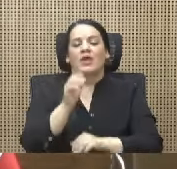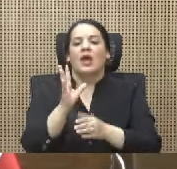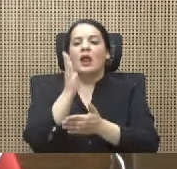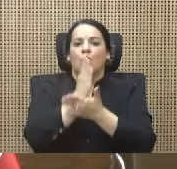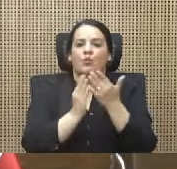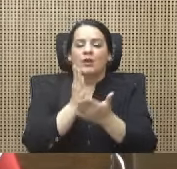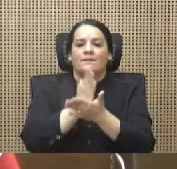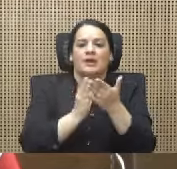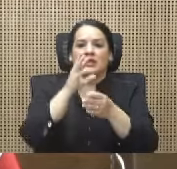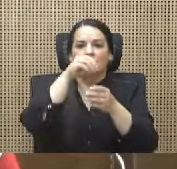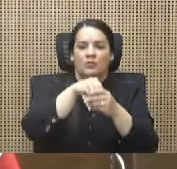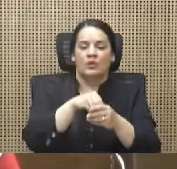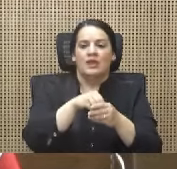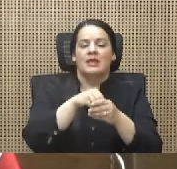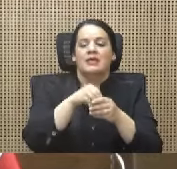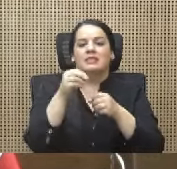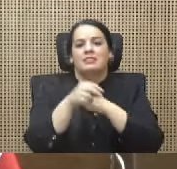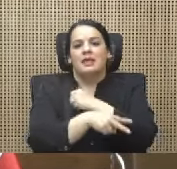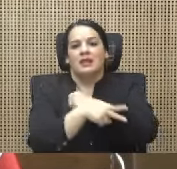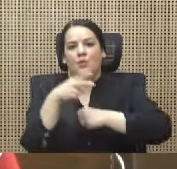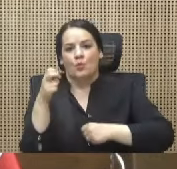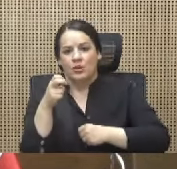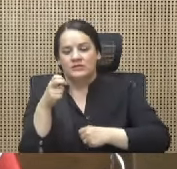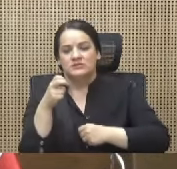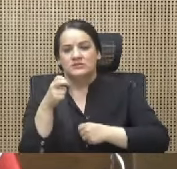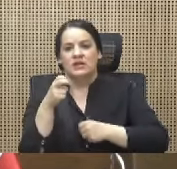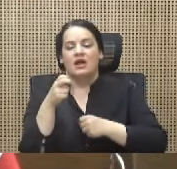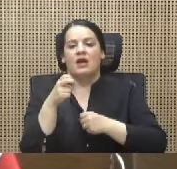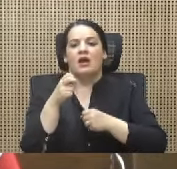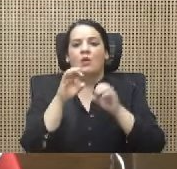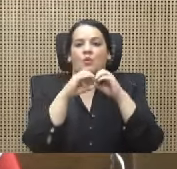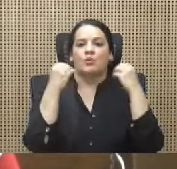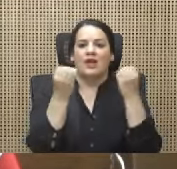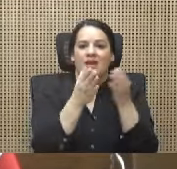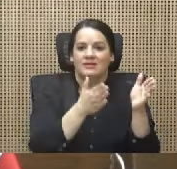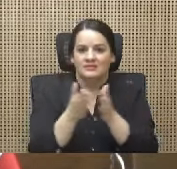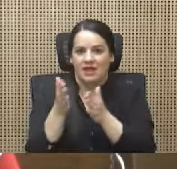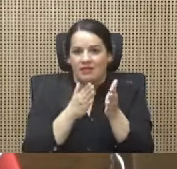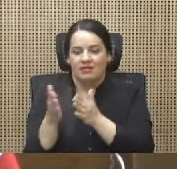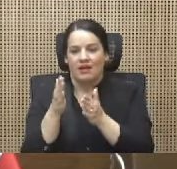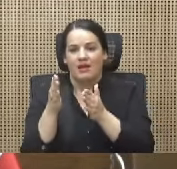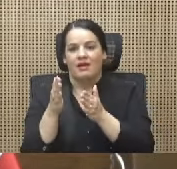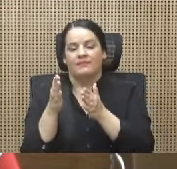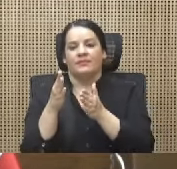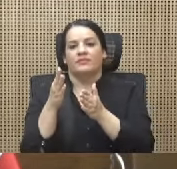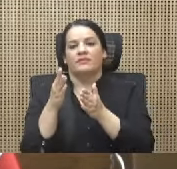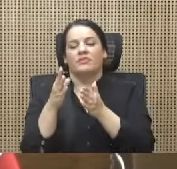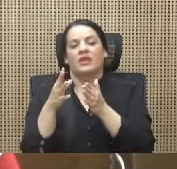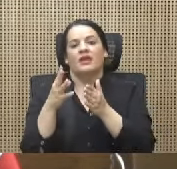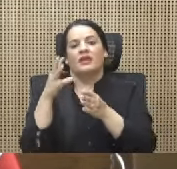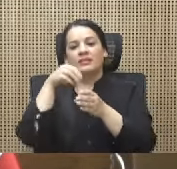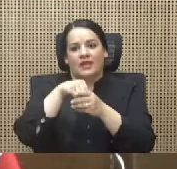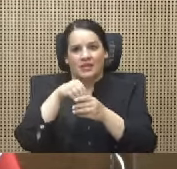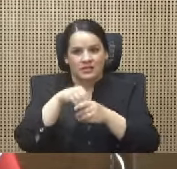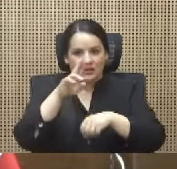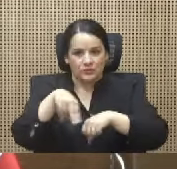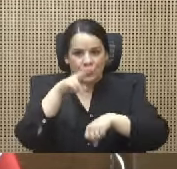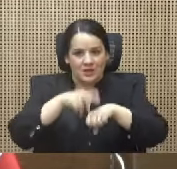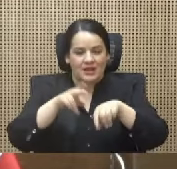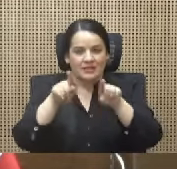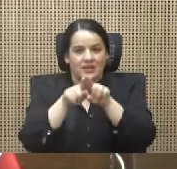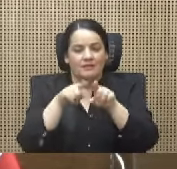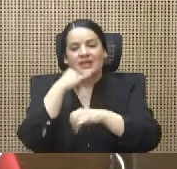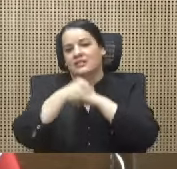de delincuencia organizada transnacional y esto generó un debate dentro de la comisión. Inclusive